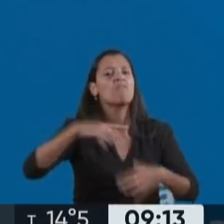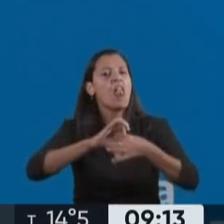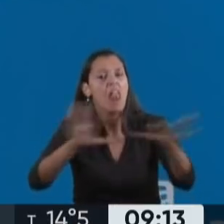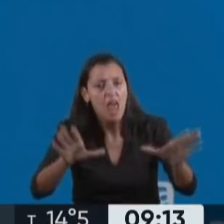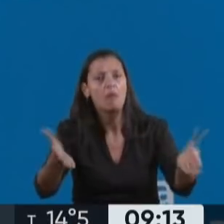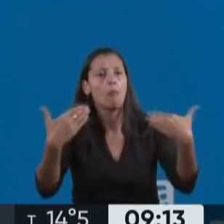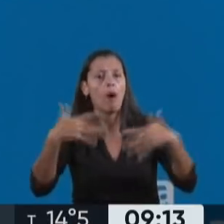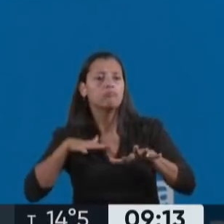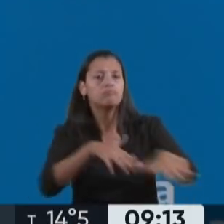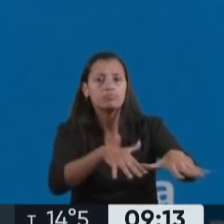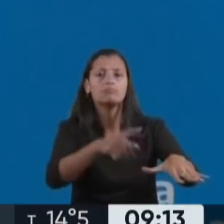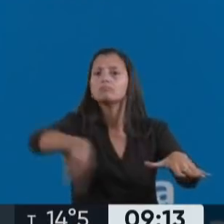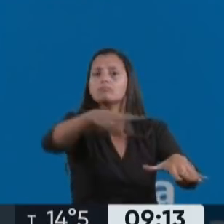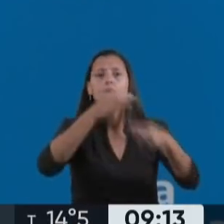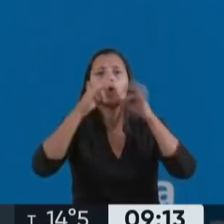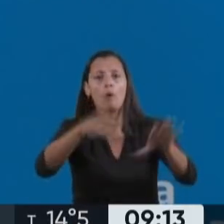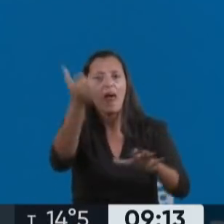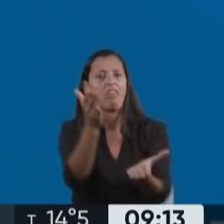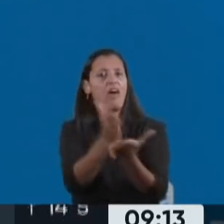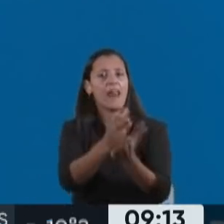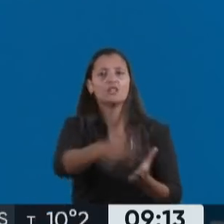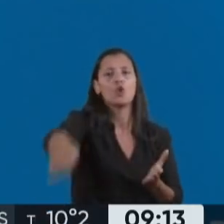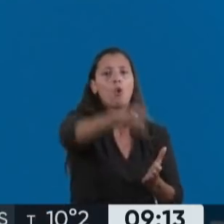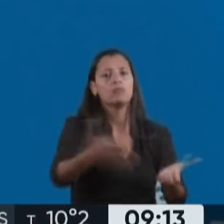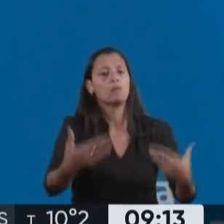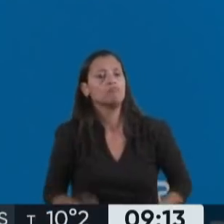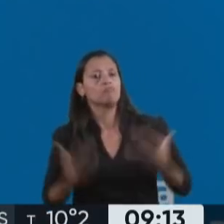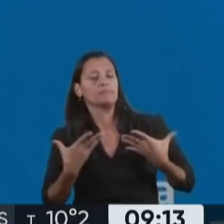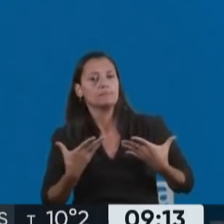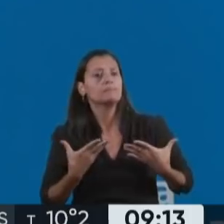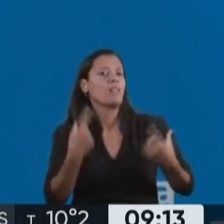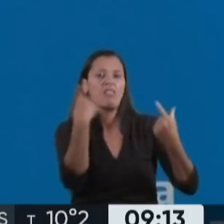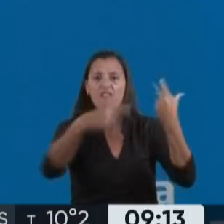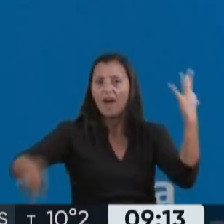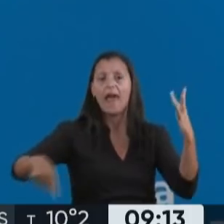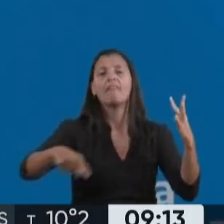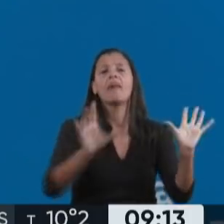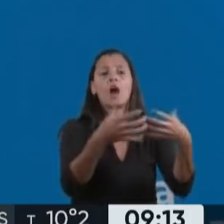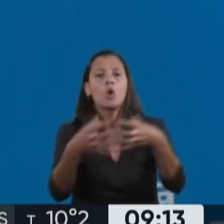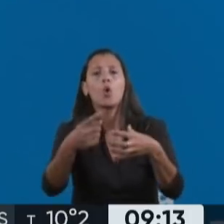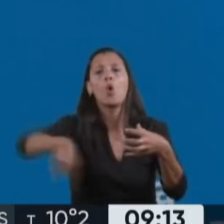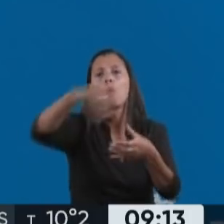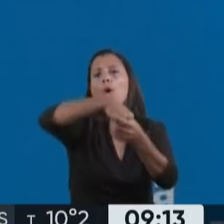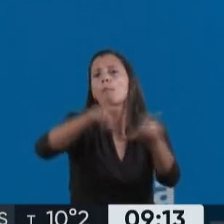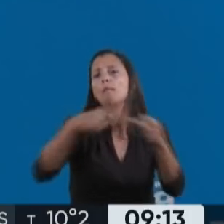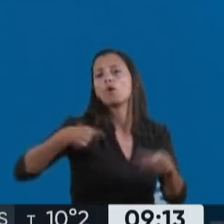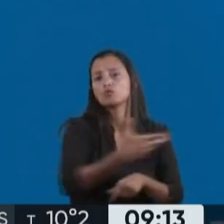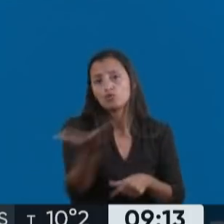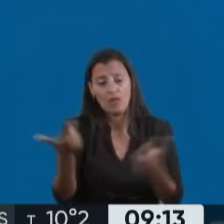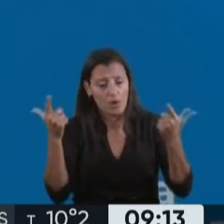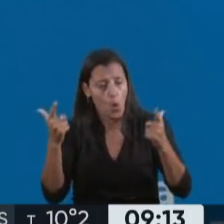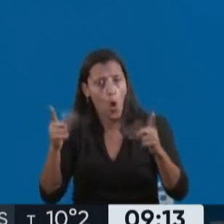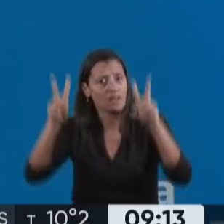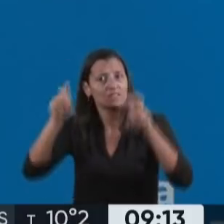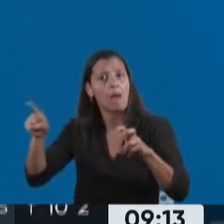social. Forman parte del derecho a expresarse de los diferentes sectores de la sociedad y no son parte de los temas sobre los cuales